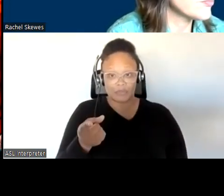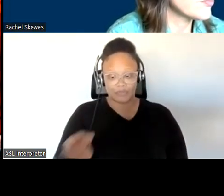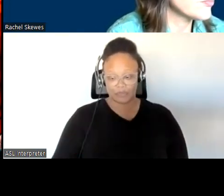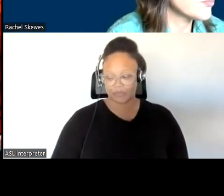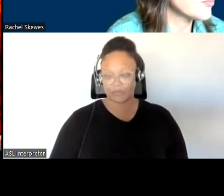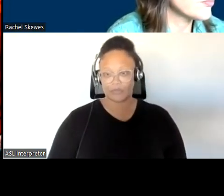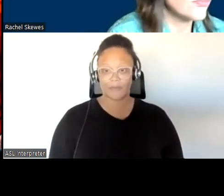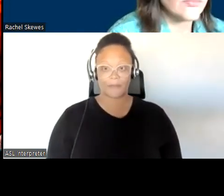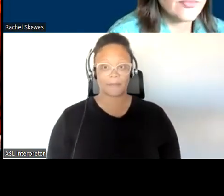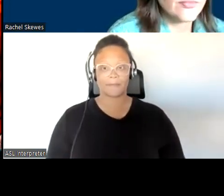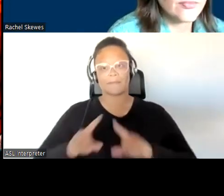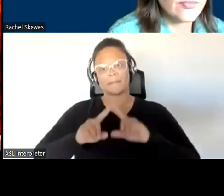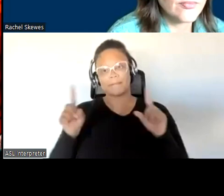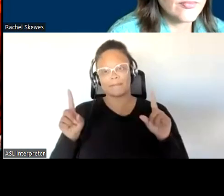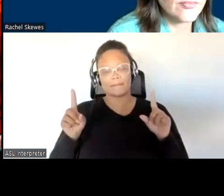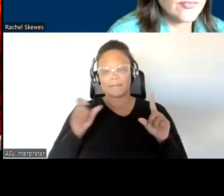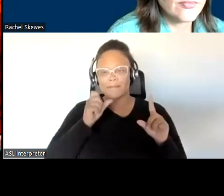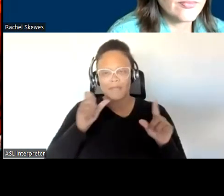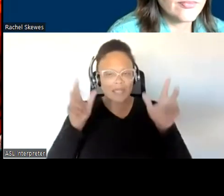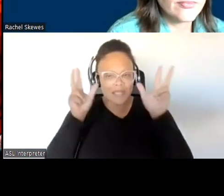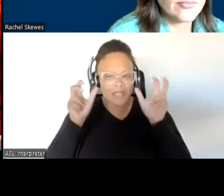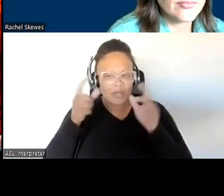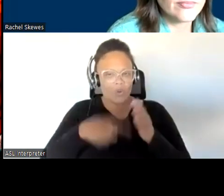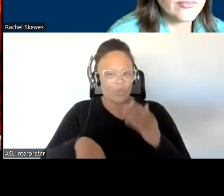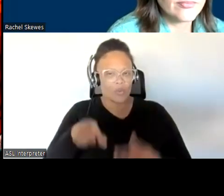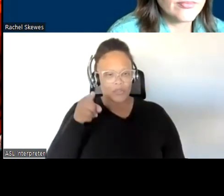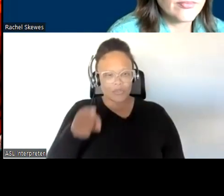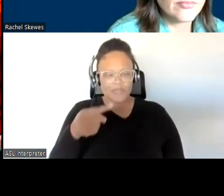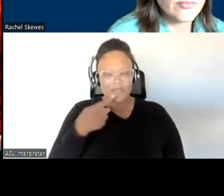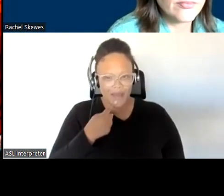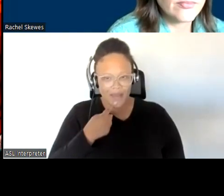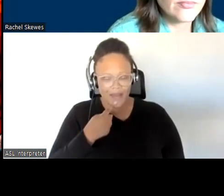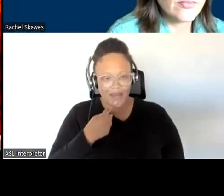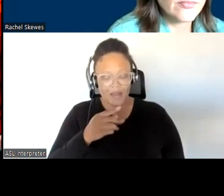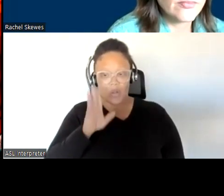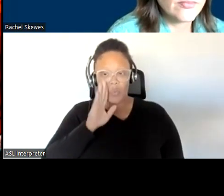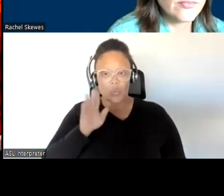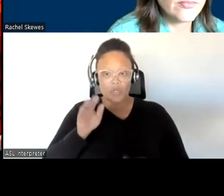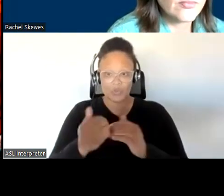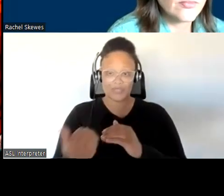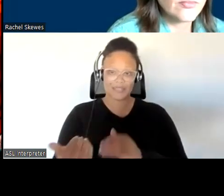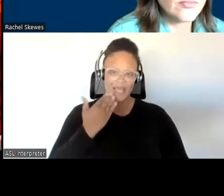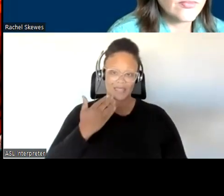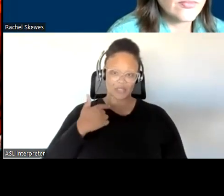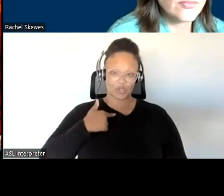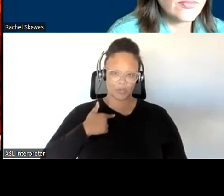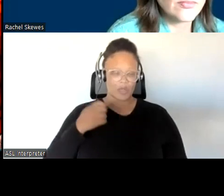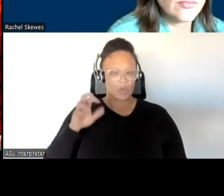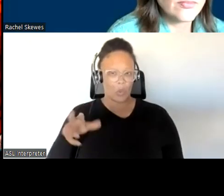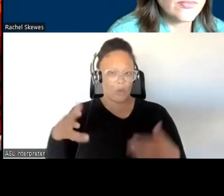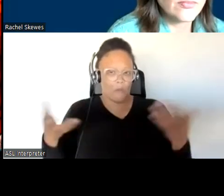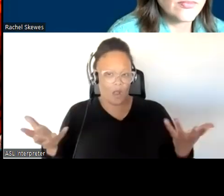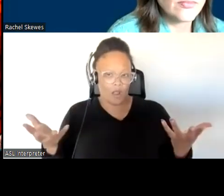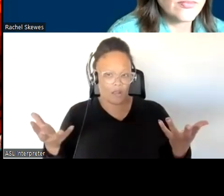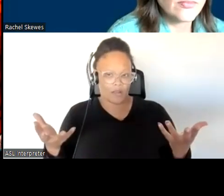diciendo. ¿Ustedes me van a mandar esa forma para llenarla o yo tengo que buscarla? ¿Cómo va a estar eso? Sí, puede entrar en el